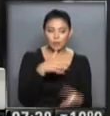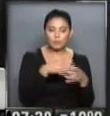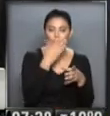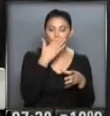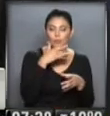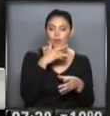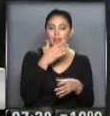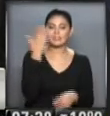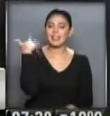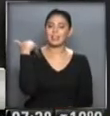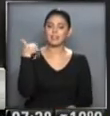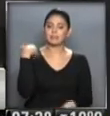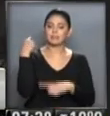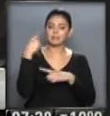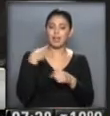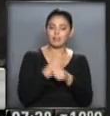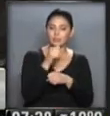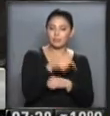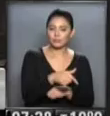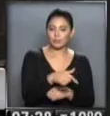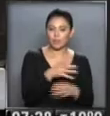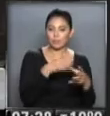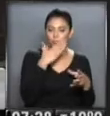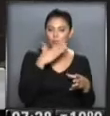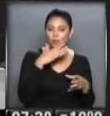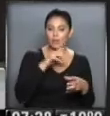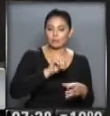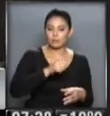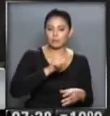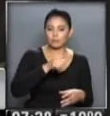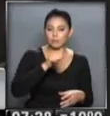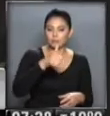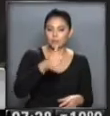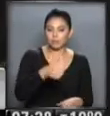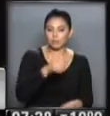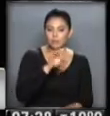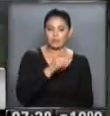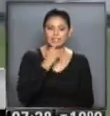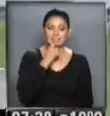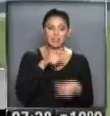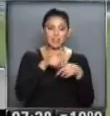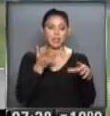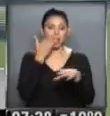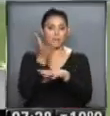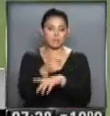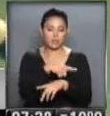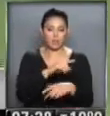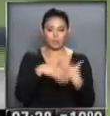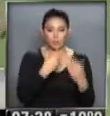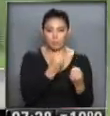si hay algo que históricamente tiene Boca es que ha logrado grandes resultados jugando de visita, ¿no? Creo que Boca